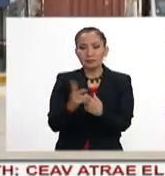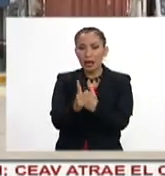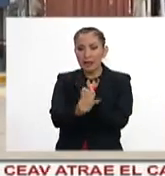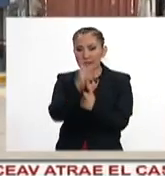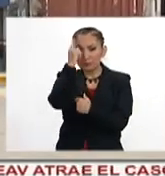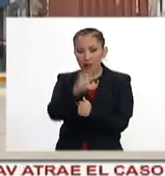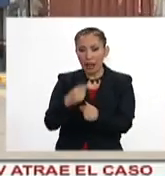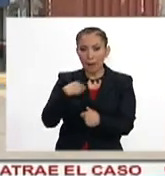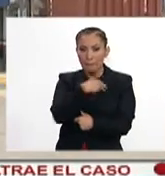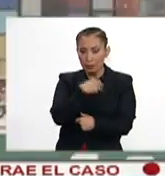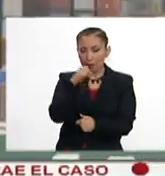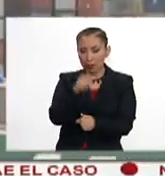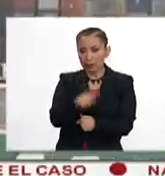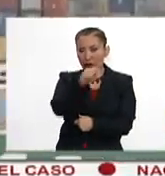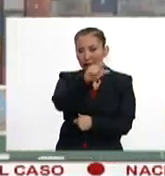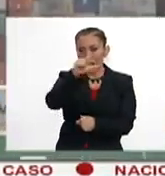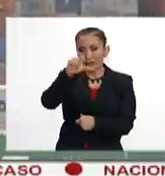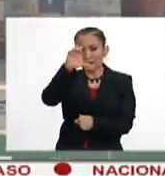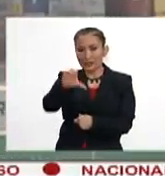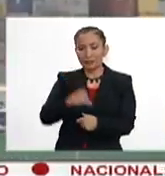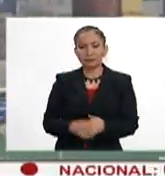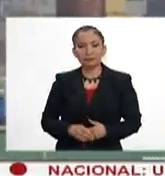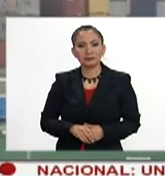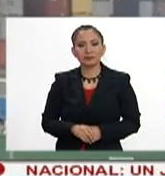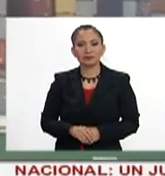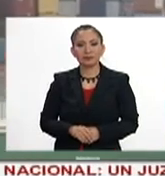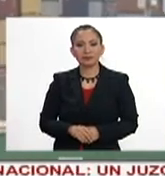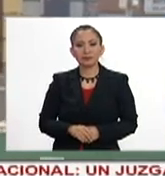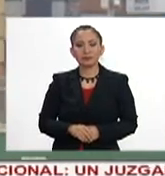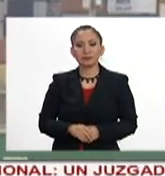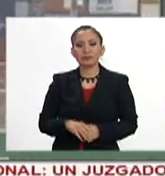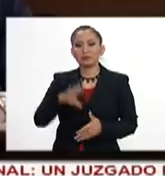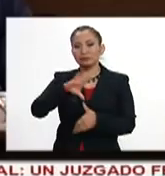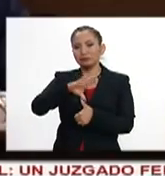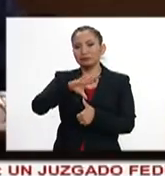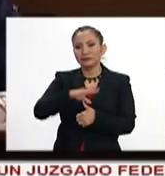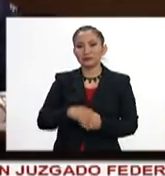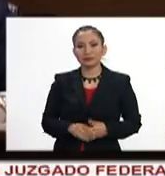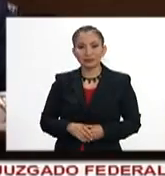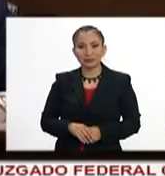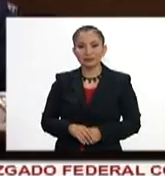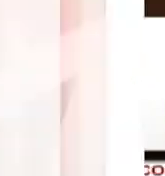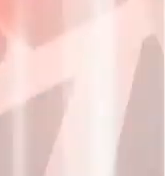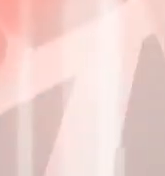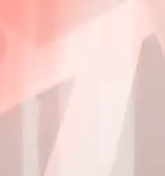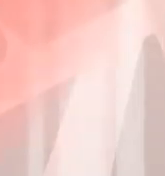países que integran precisamente el Tratado de Libre Comercio de América del Norte.